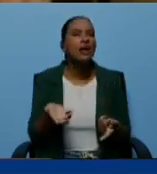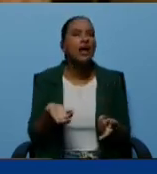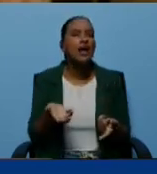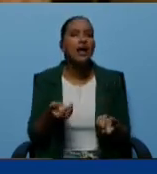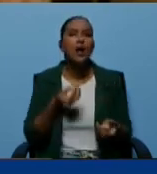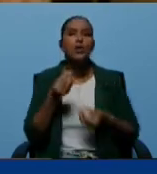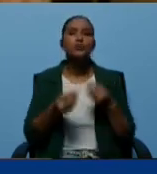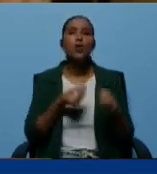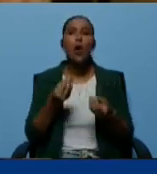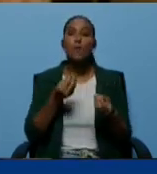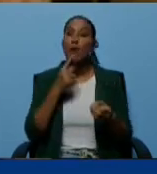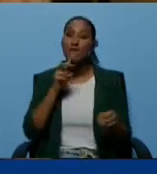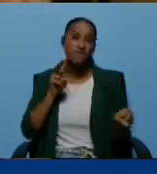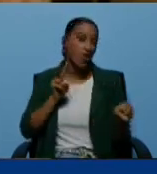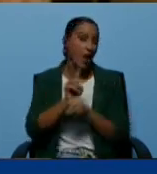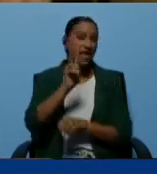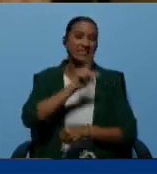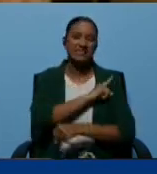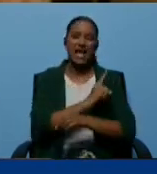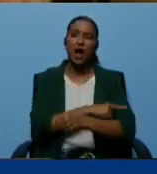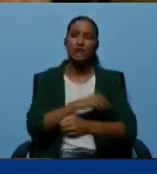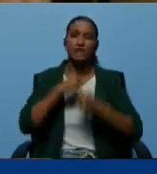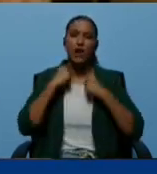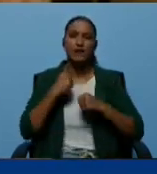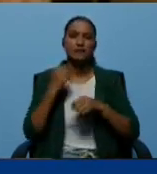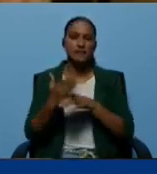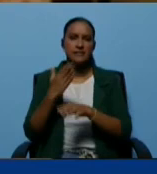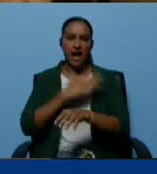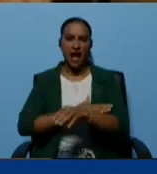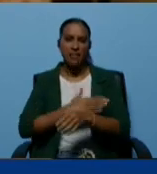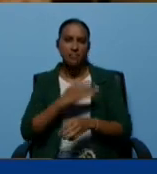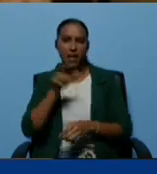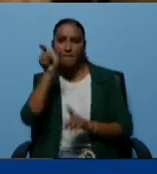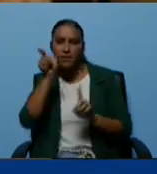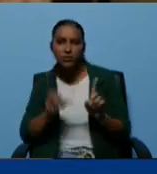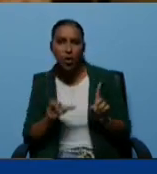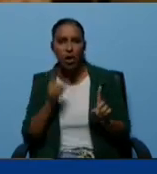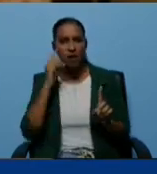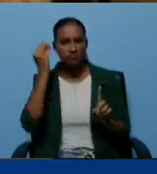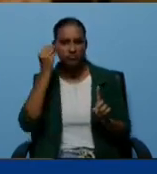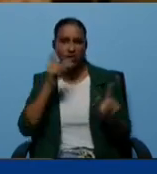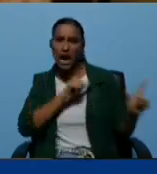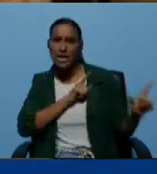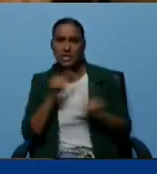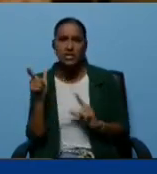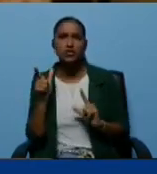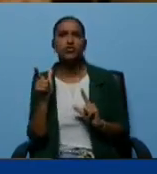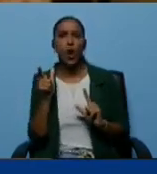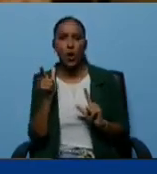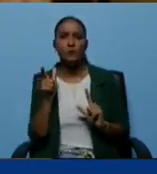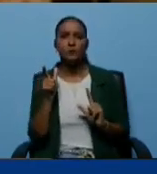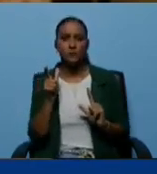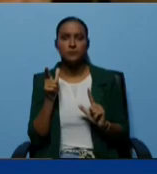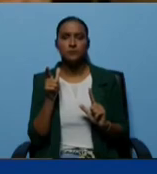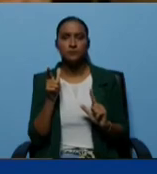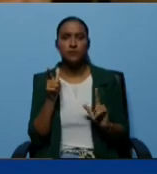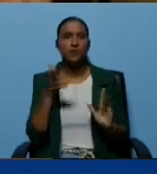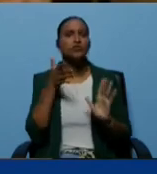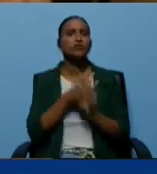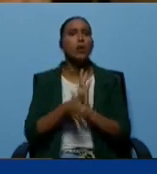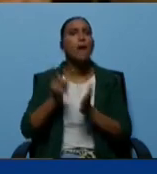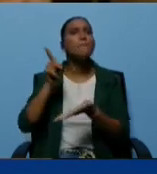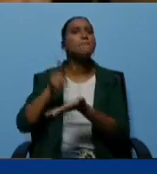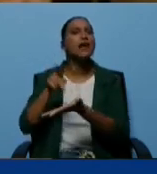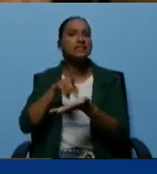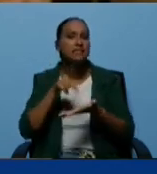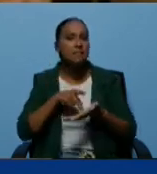aberrante de violencia extrema, premeditada, donde de seguro No me cabe la menor duda, participaron